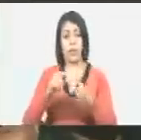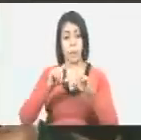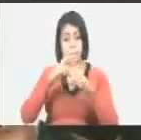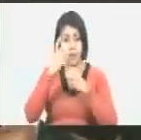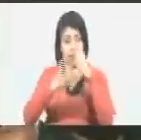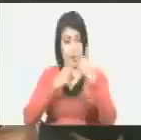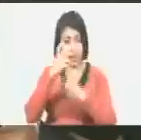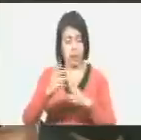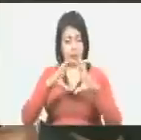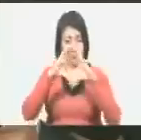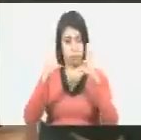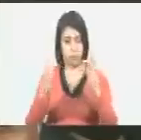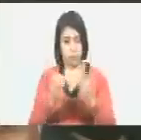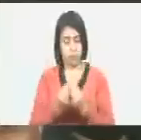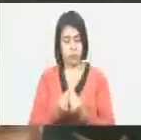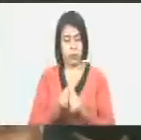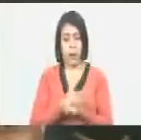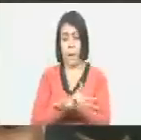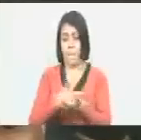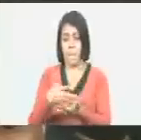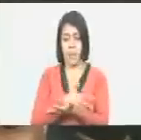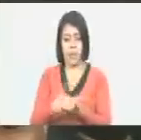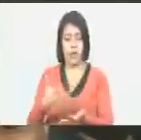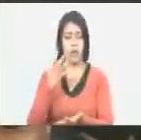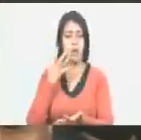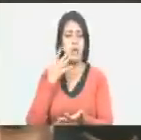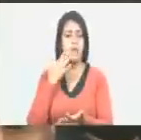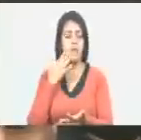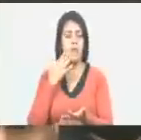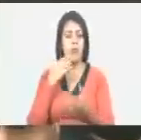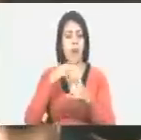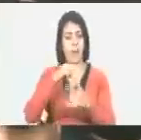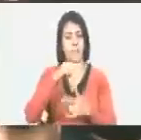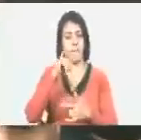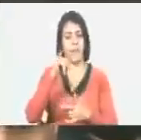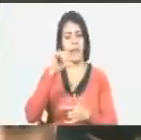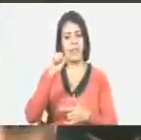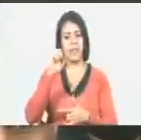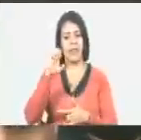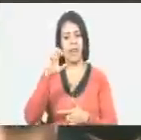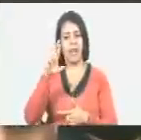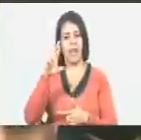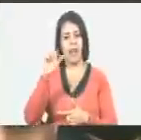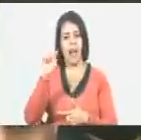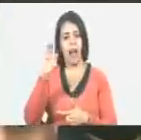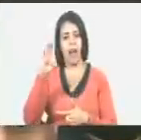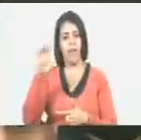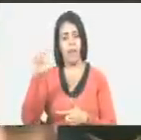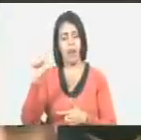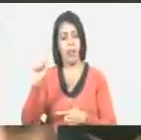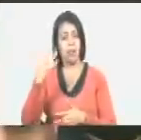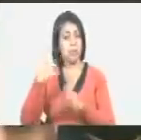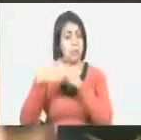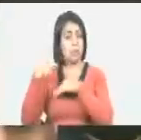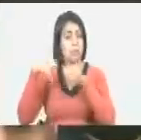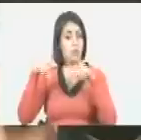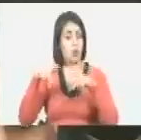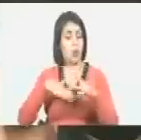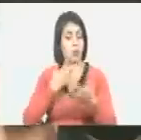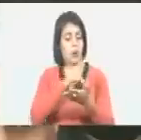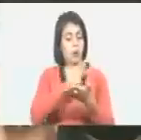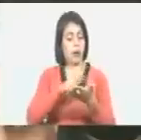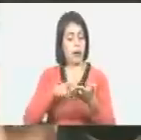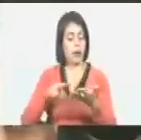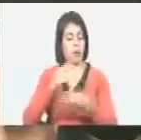tierra. Millones de ejemplares de Los Miserables estuvieron en manos de quienes nunca tuvieron posibilidad del libro porque